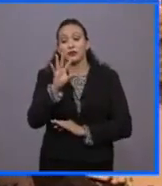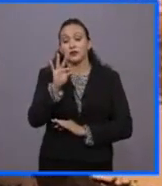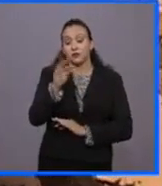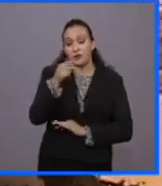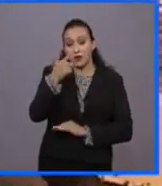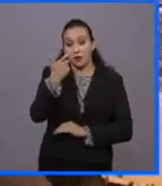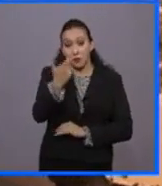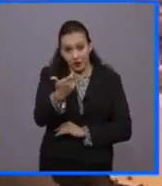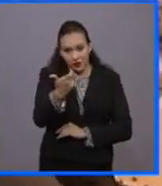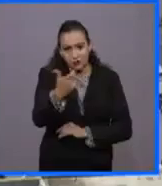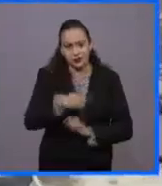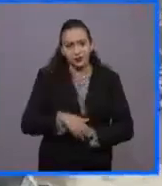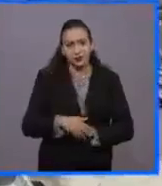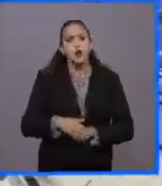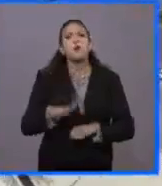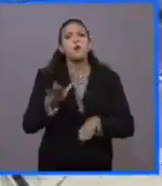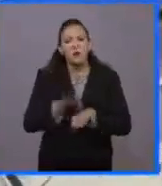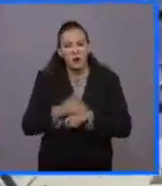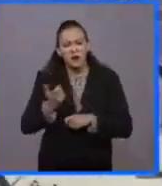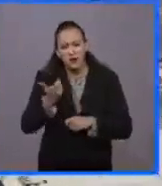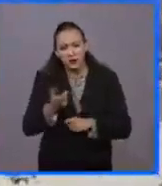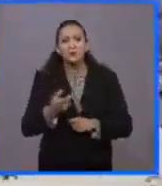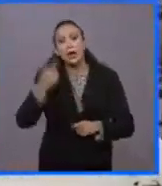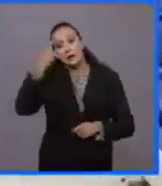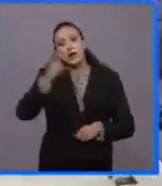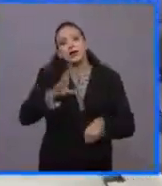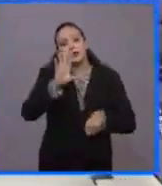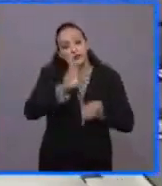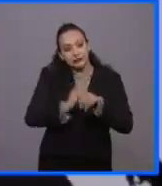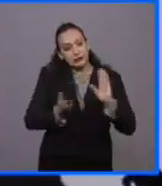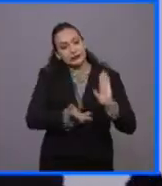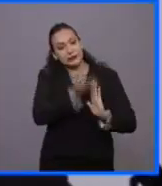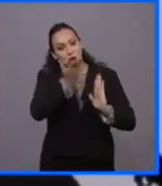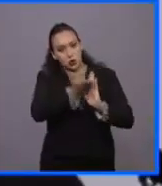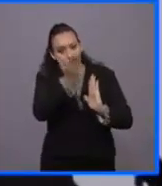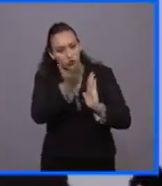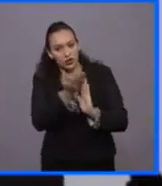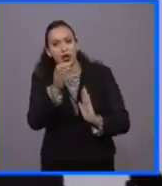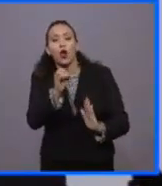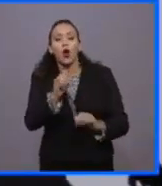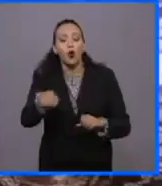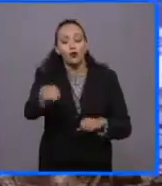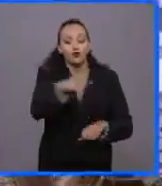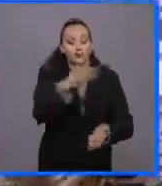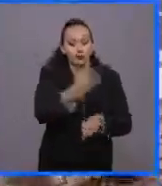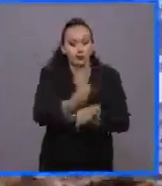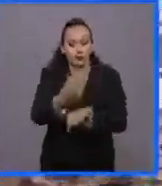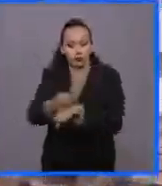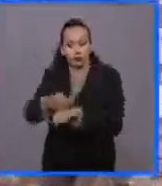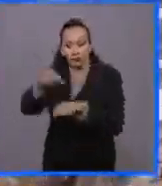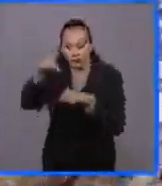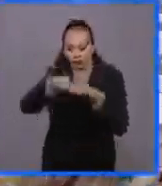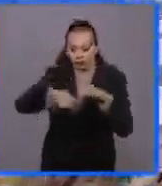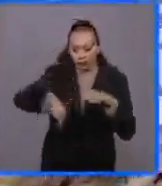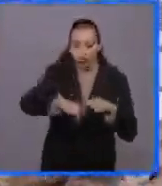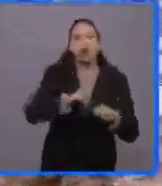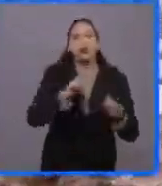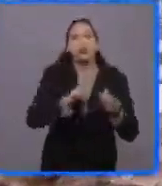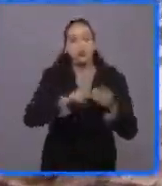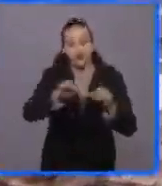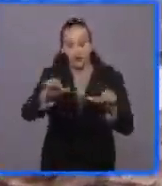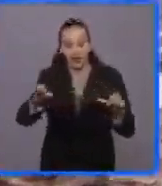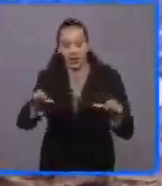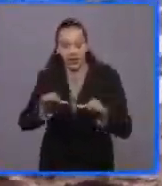58,448 pesos por la expedición de permisos para la construcción y remodelación de pozos verticales en las áreas específicas